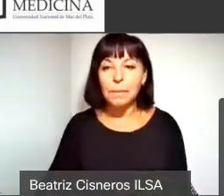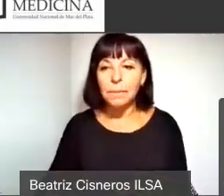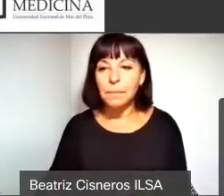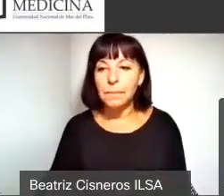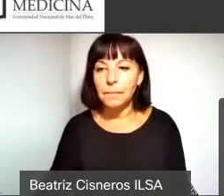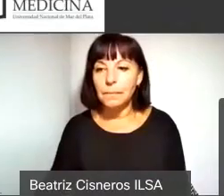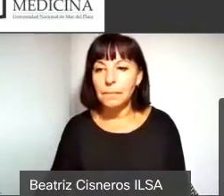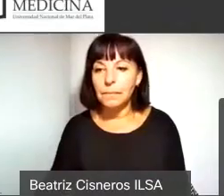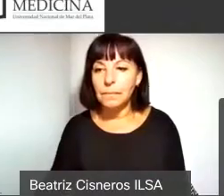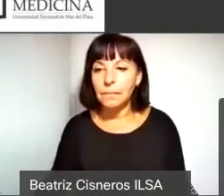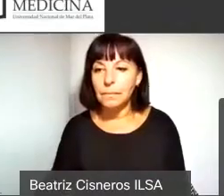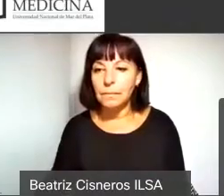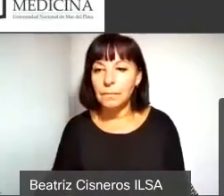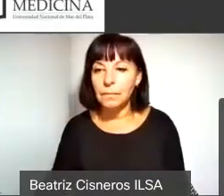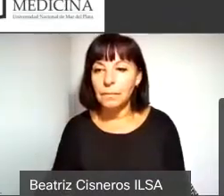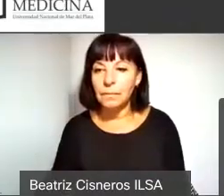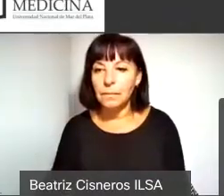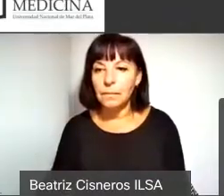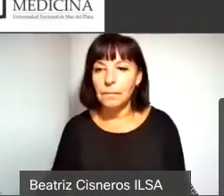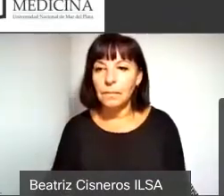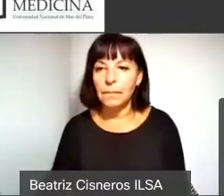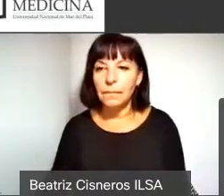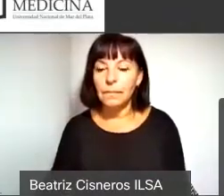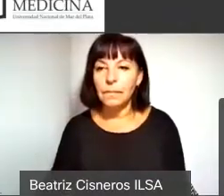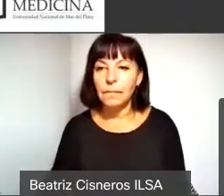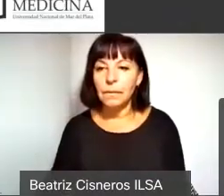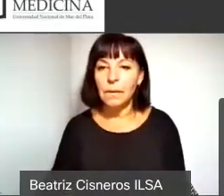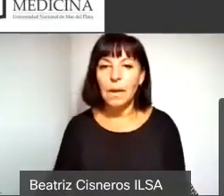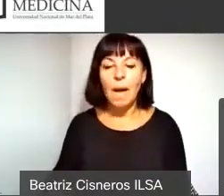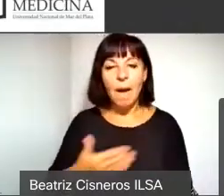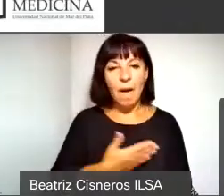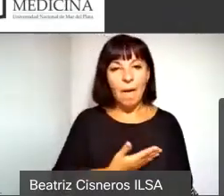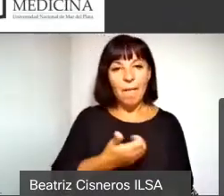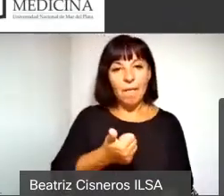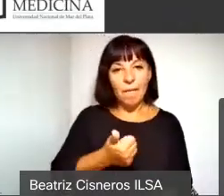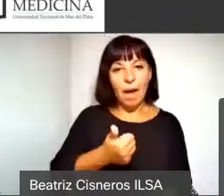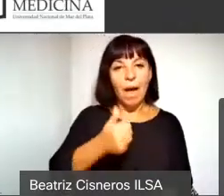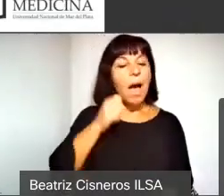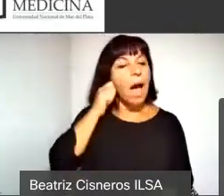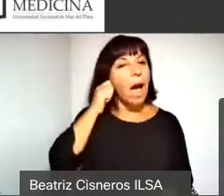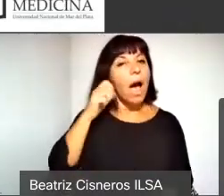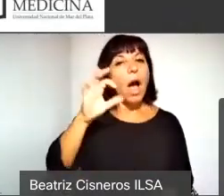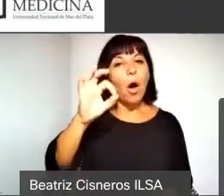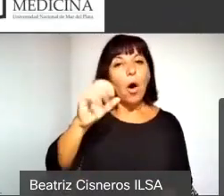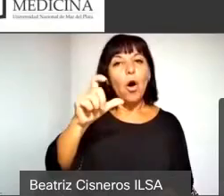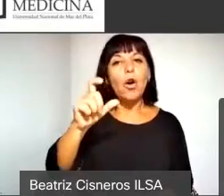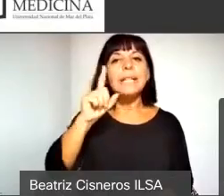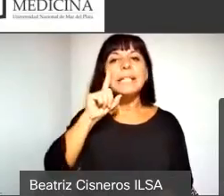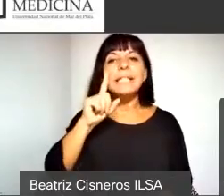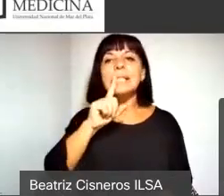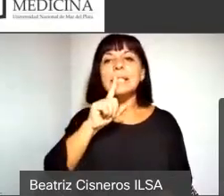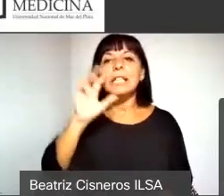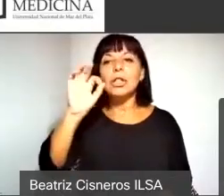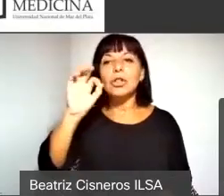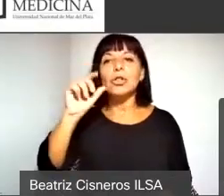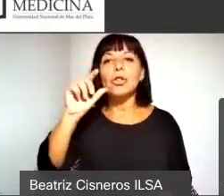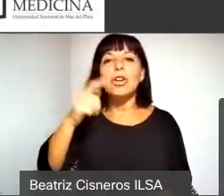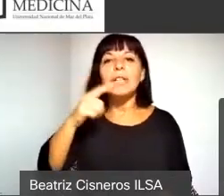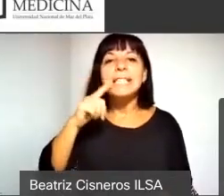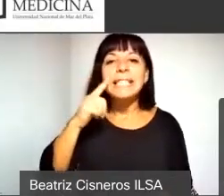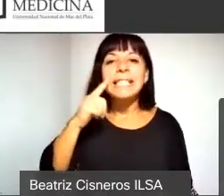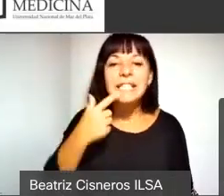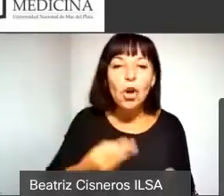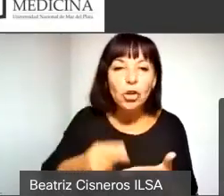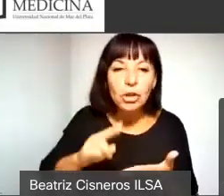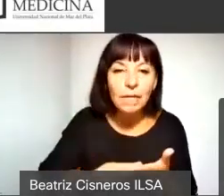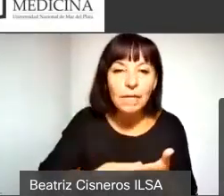Lucas, acá me preguntaron qué era la fagocitosis. Si querés explicarlo nuevamente, lo escribí por el chat, pero si puedes explicarlo